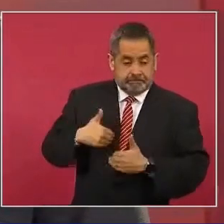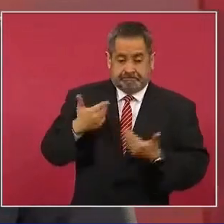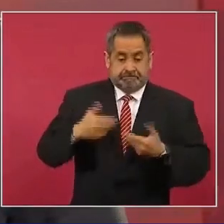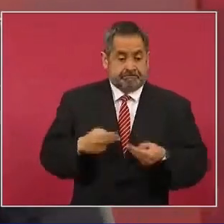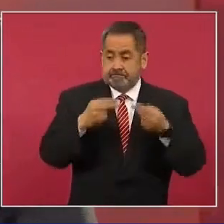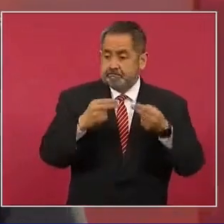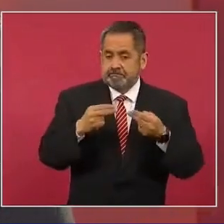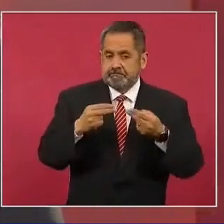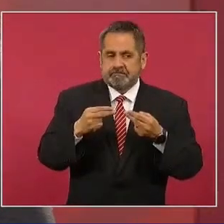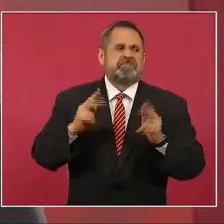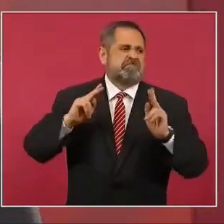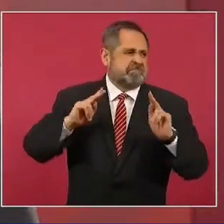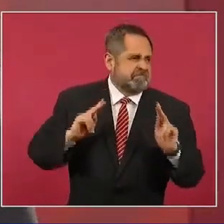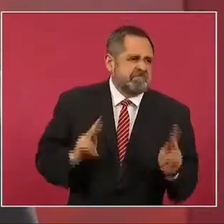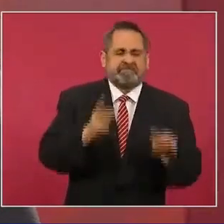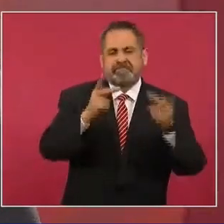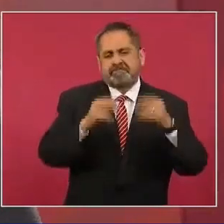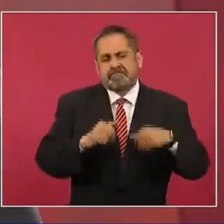los bancos